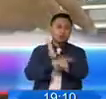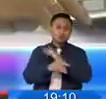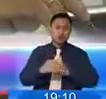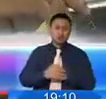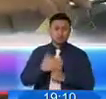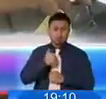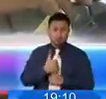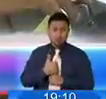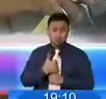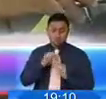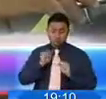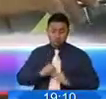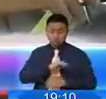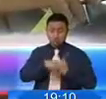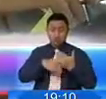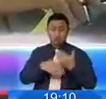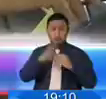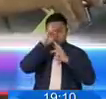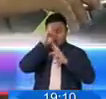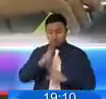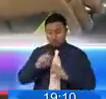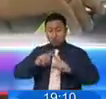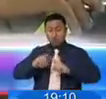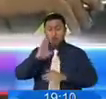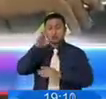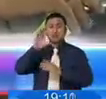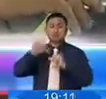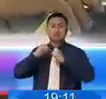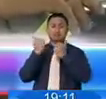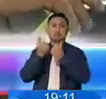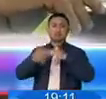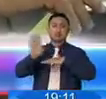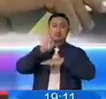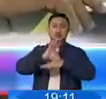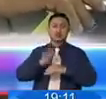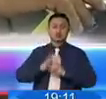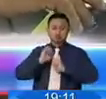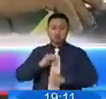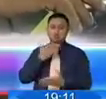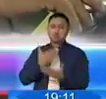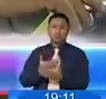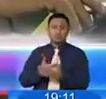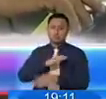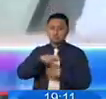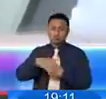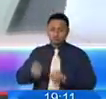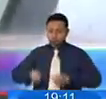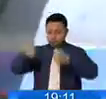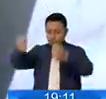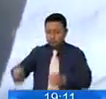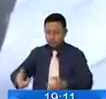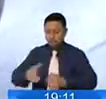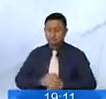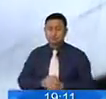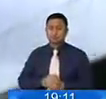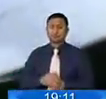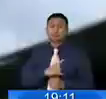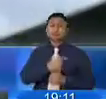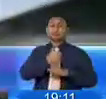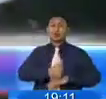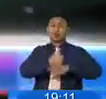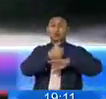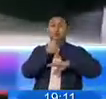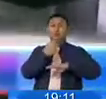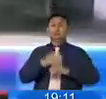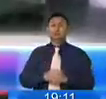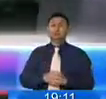estaremos, por supuesto, con todo el respeto, acudiendo a la Asamblea Nacional y presentando todas las pruebas pertinentes. El titular de la Judicatura adelanta